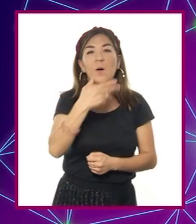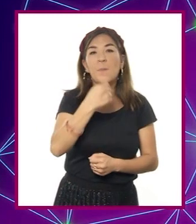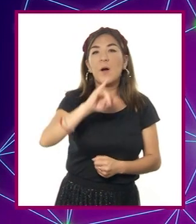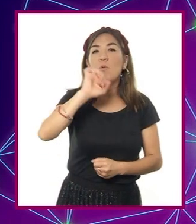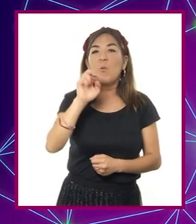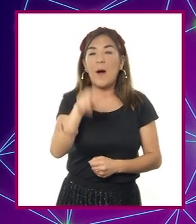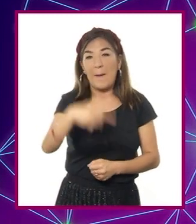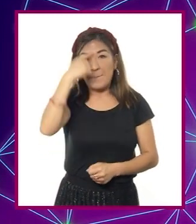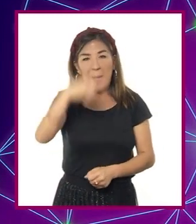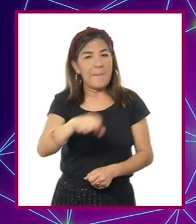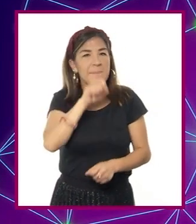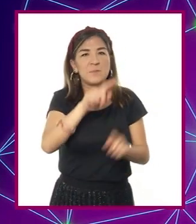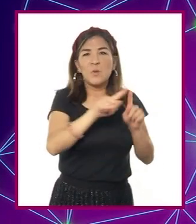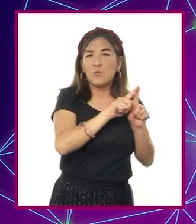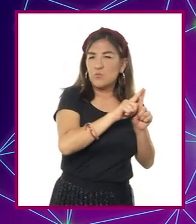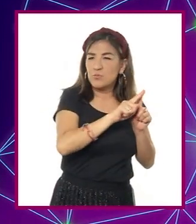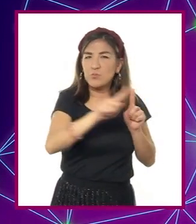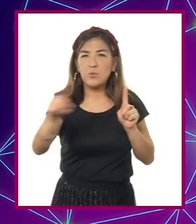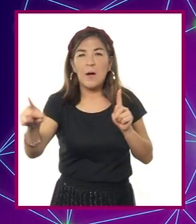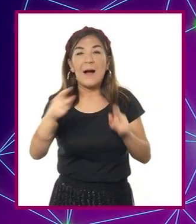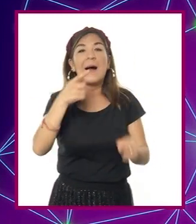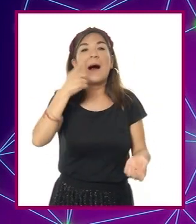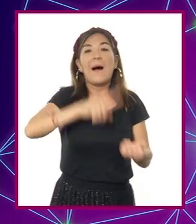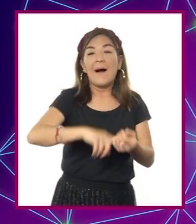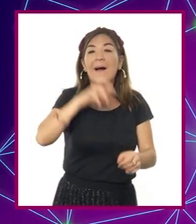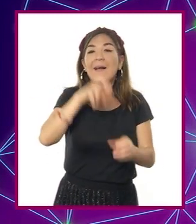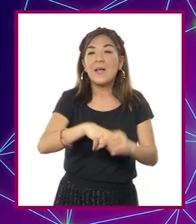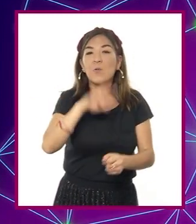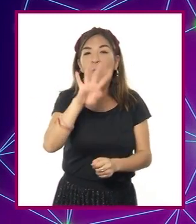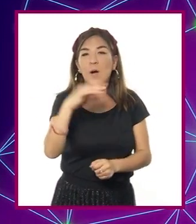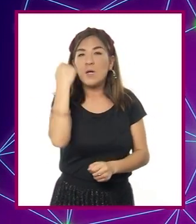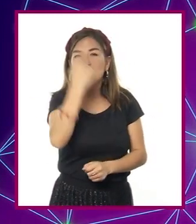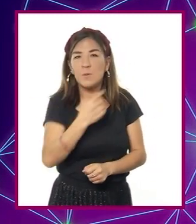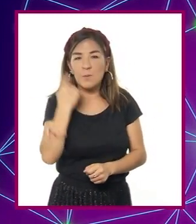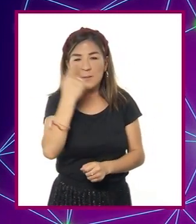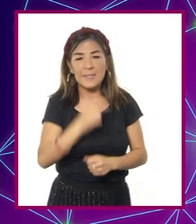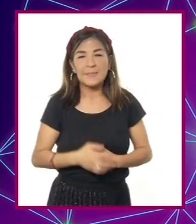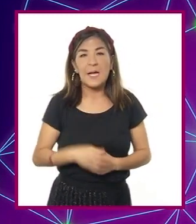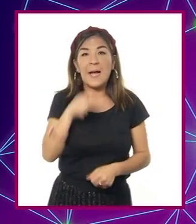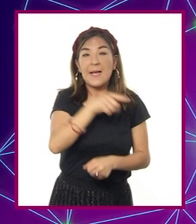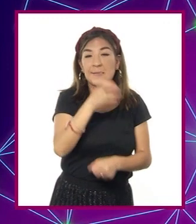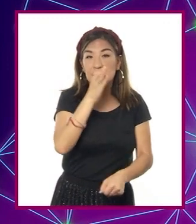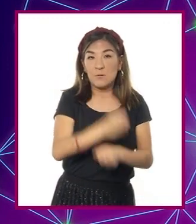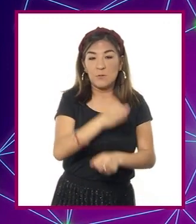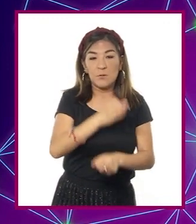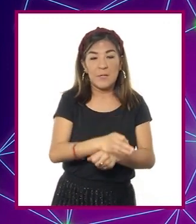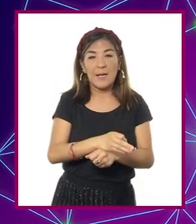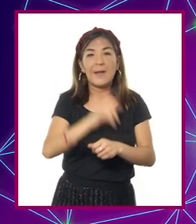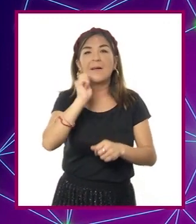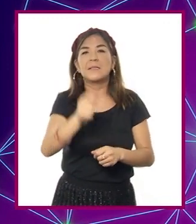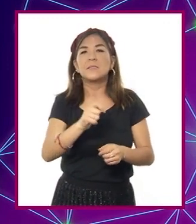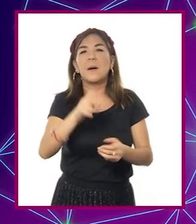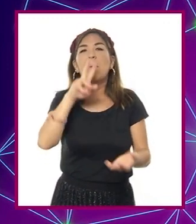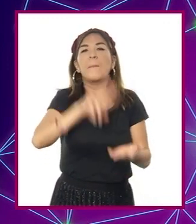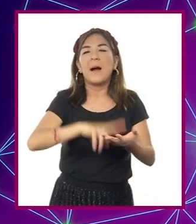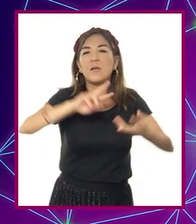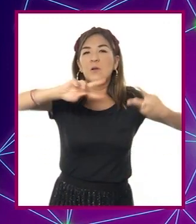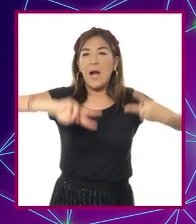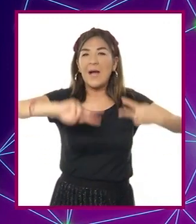el mismo recorrido en 4 horas. Al tratarse de una situación de proporcionalidad